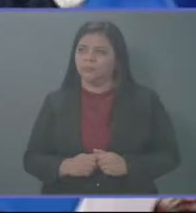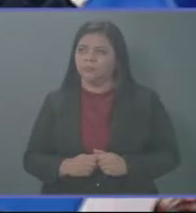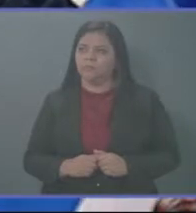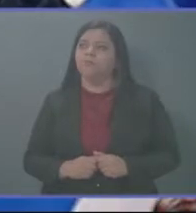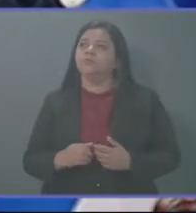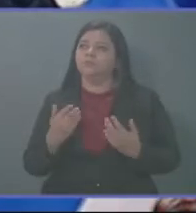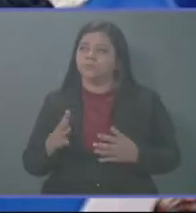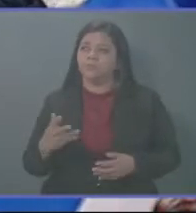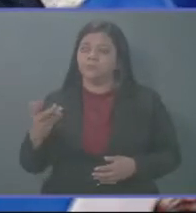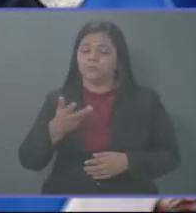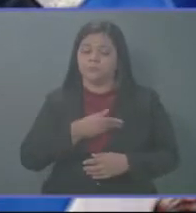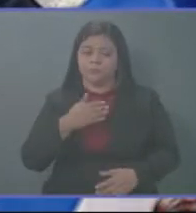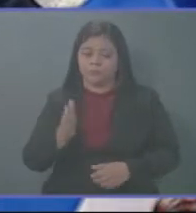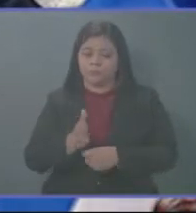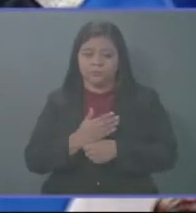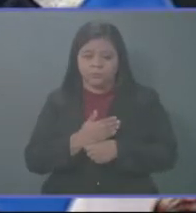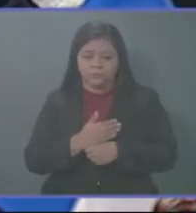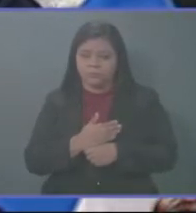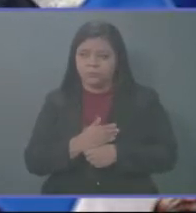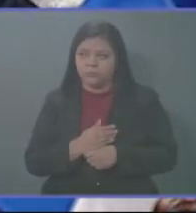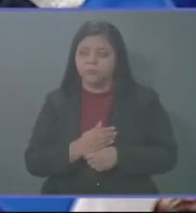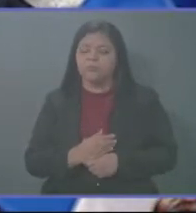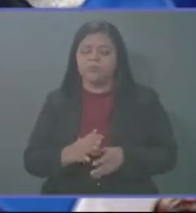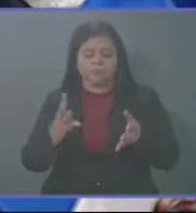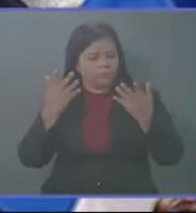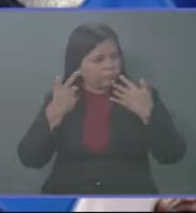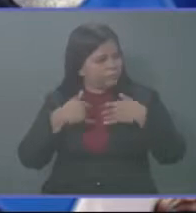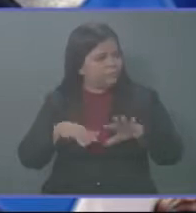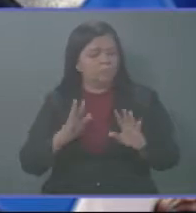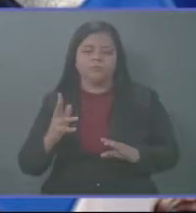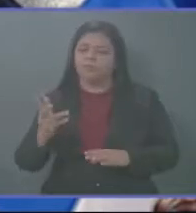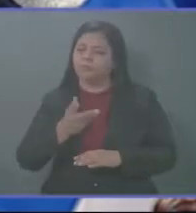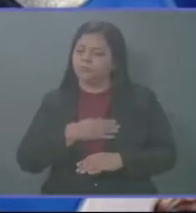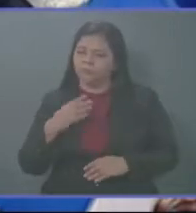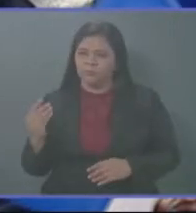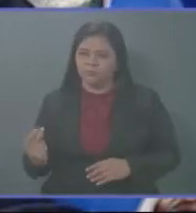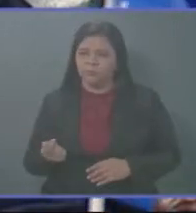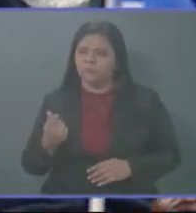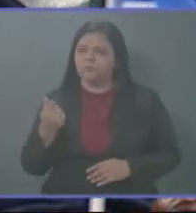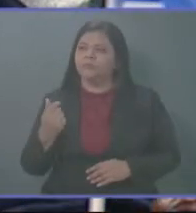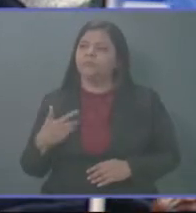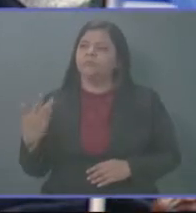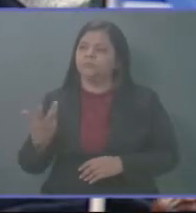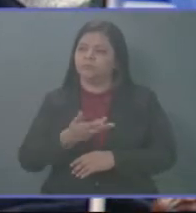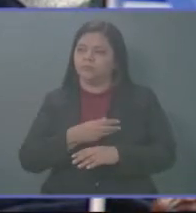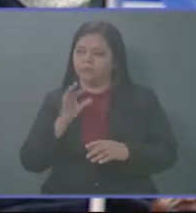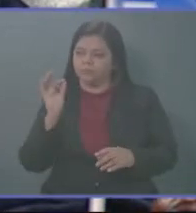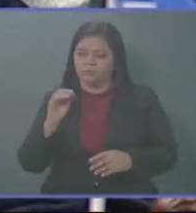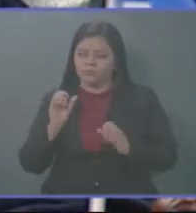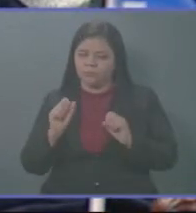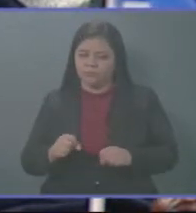Como Democracia Cristiana, naturalmente estamos listos para concurrir